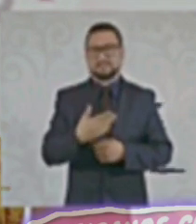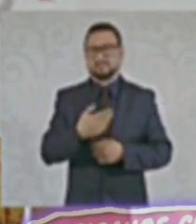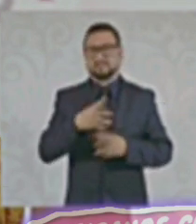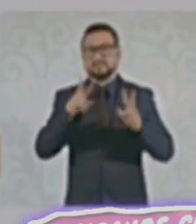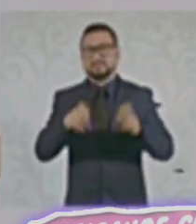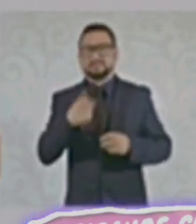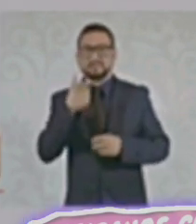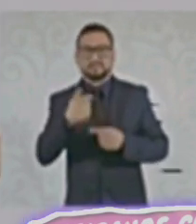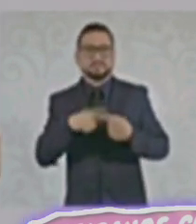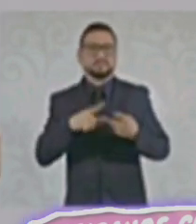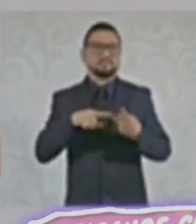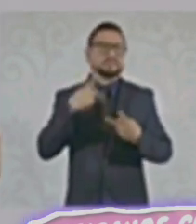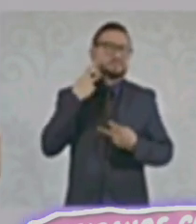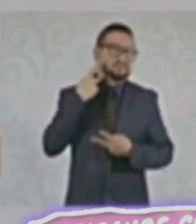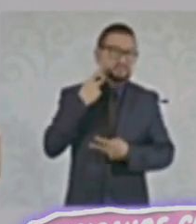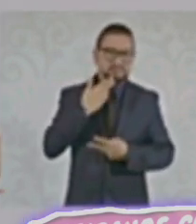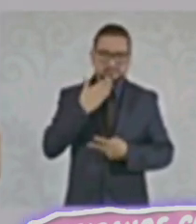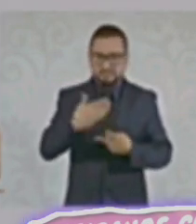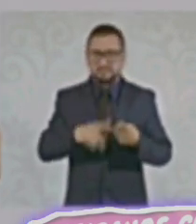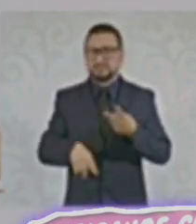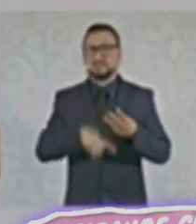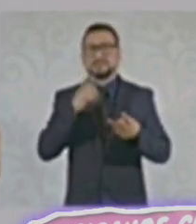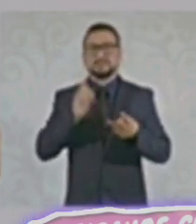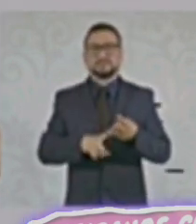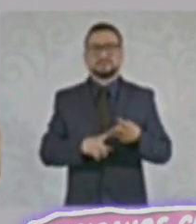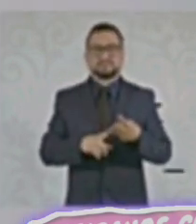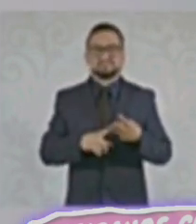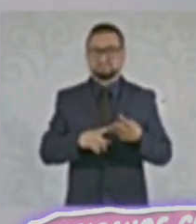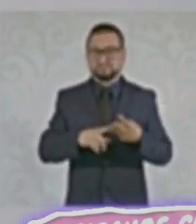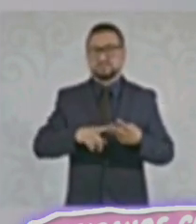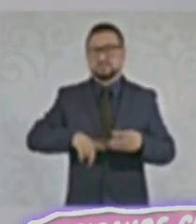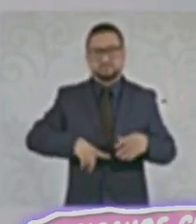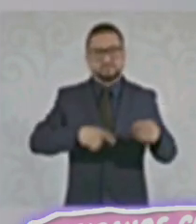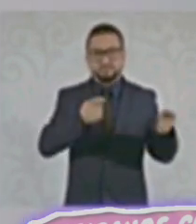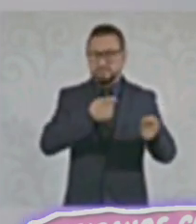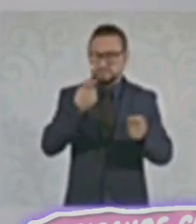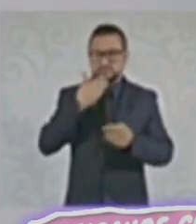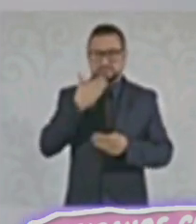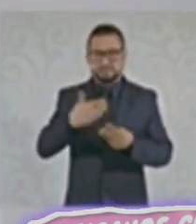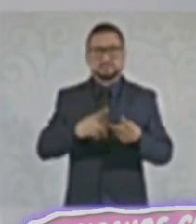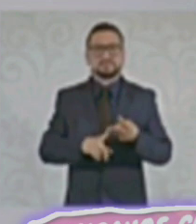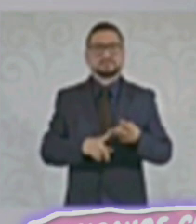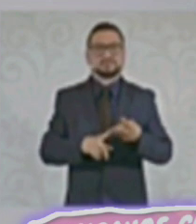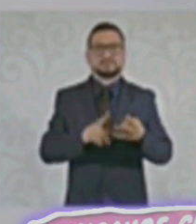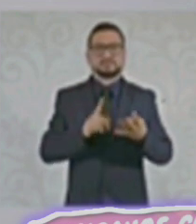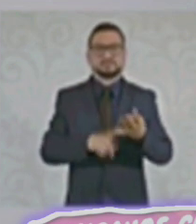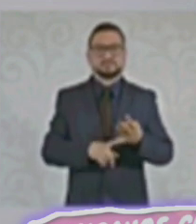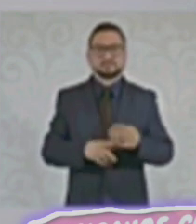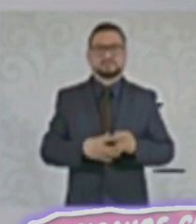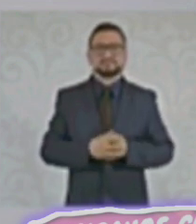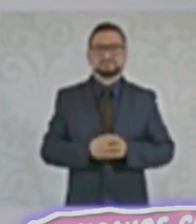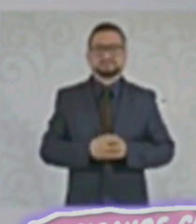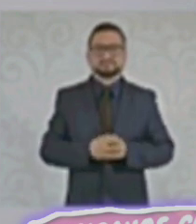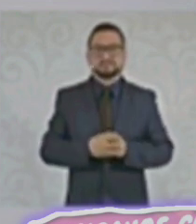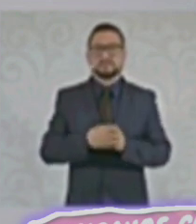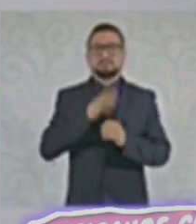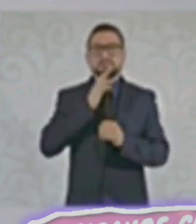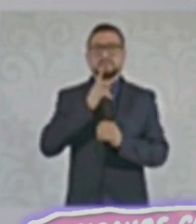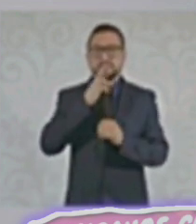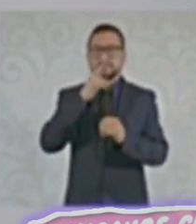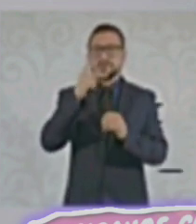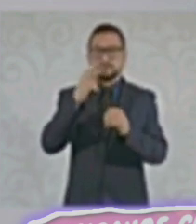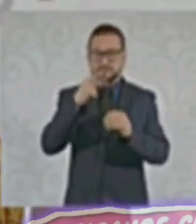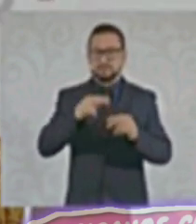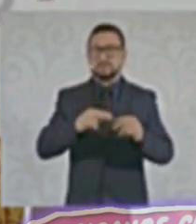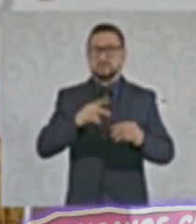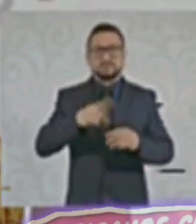económicamente, políticamente, en términos de gobernabilidad, de mejora en el